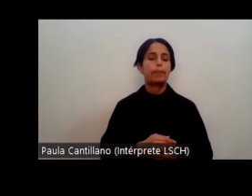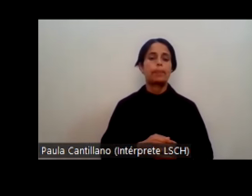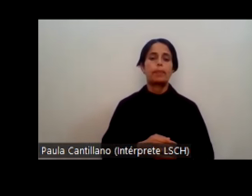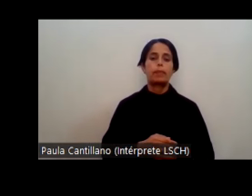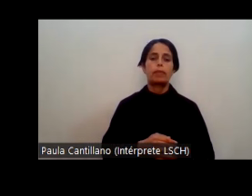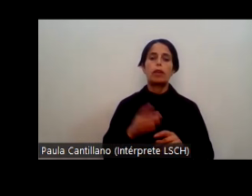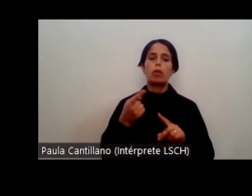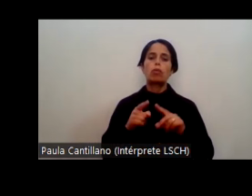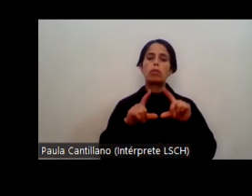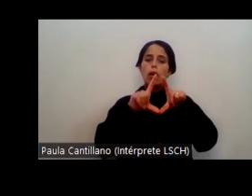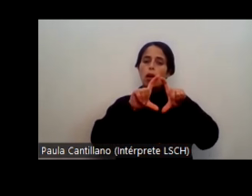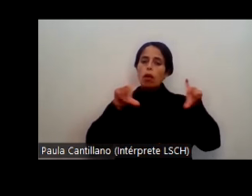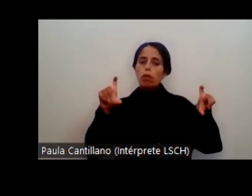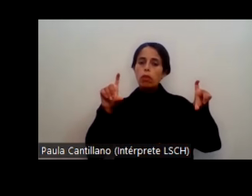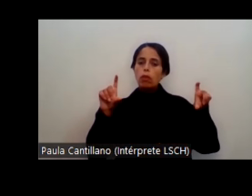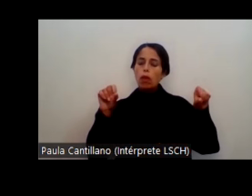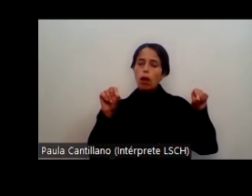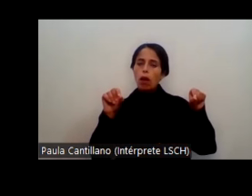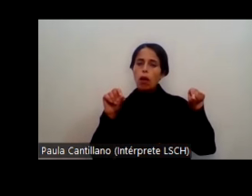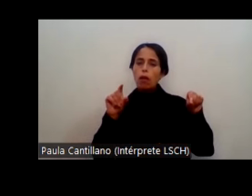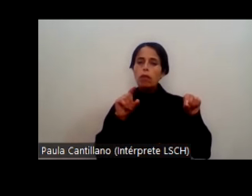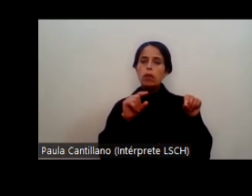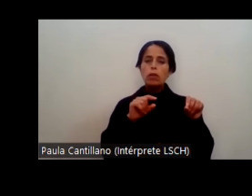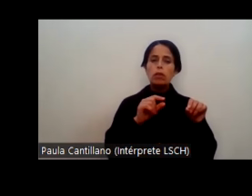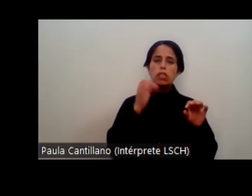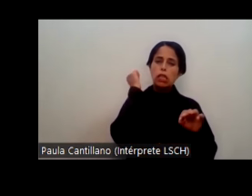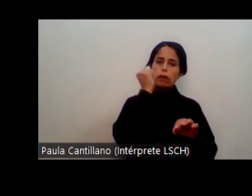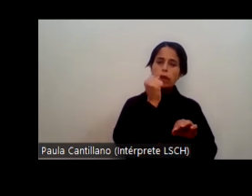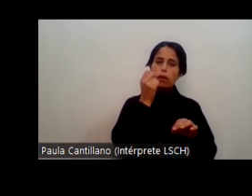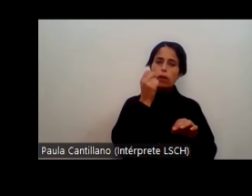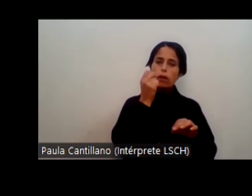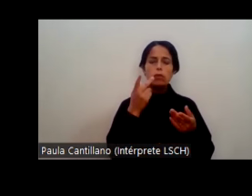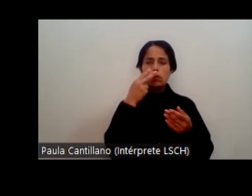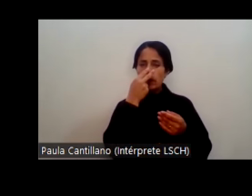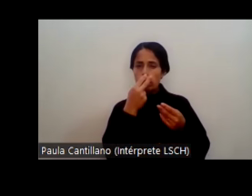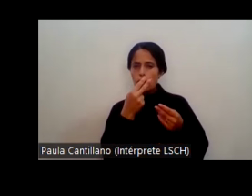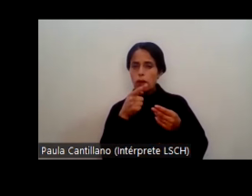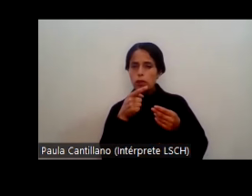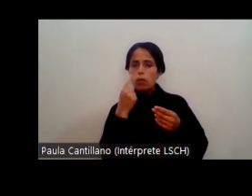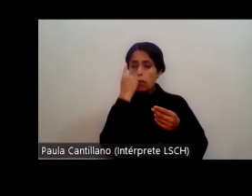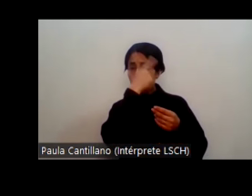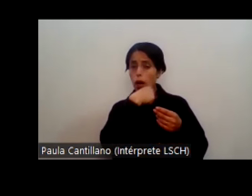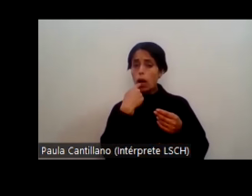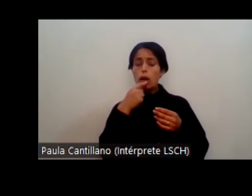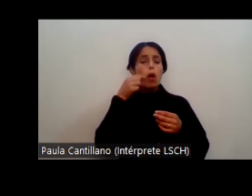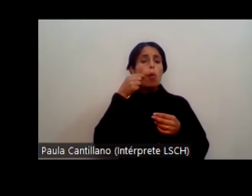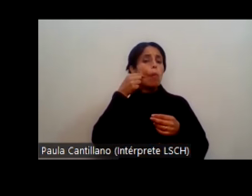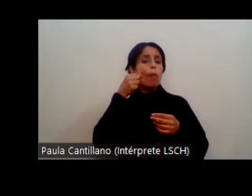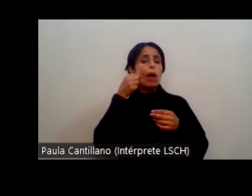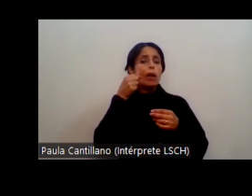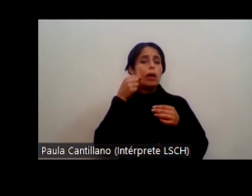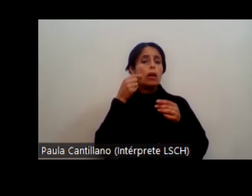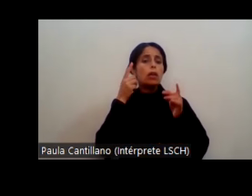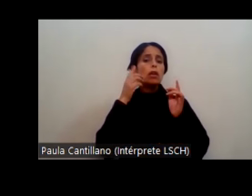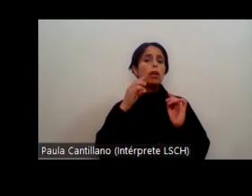Otra tableta con 2 sacrificadores. ¿Por qué digo sacrificador? Si se fijan en este es un rostro humano estilizado que